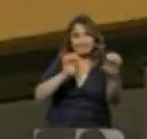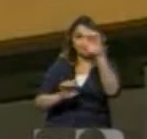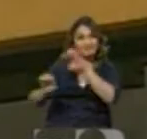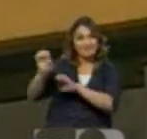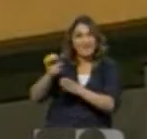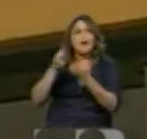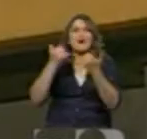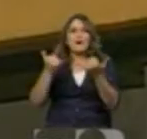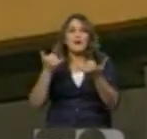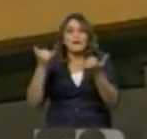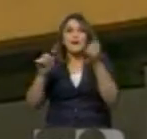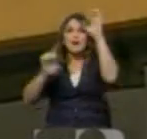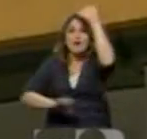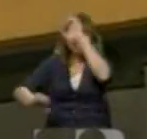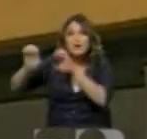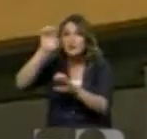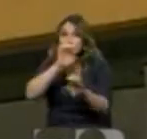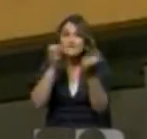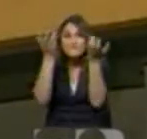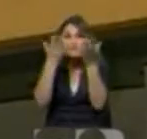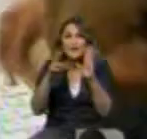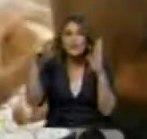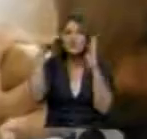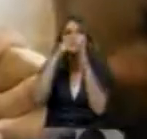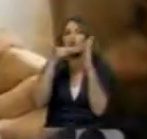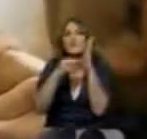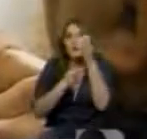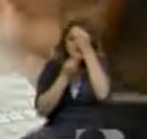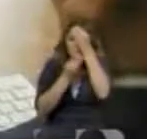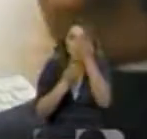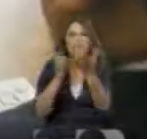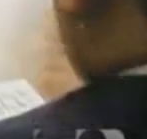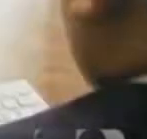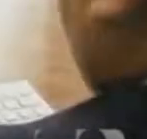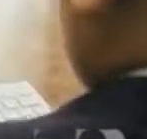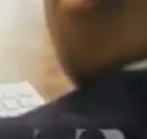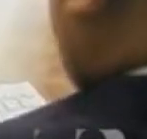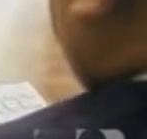tener listo el informe final el 30 de septiembre. Joana Ramos, 24 horas.